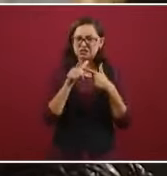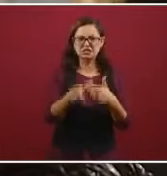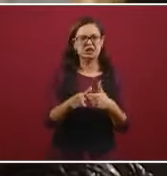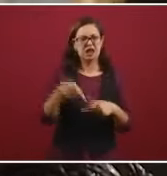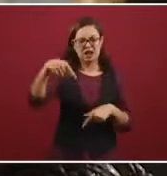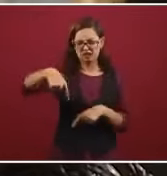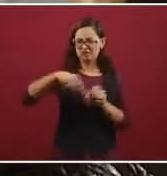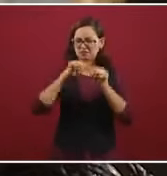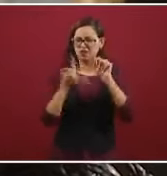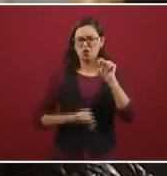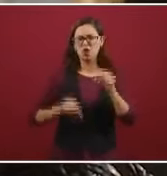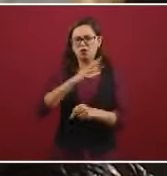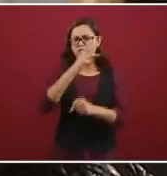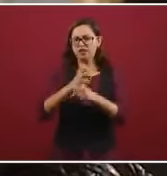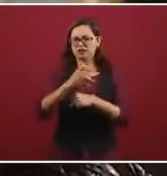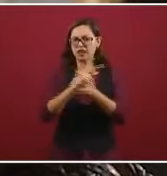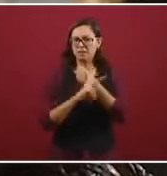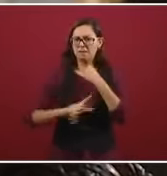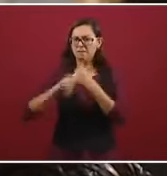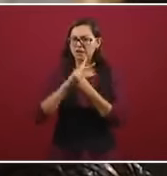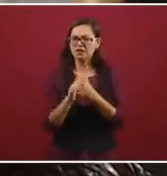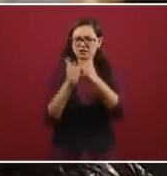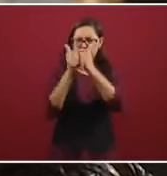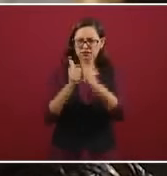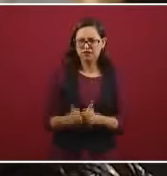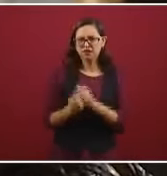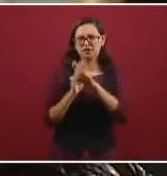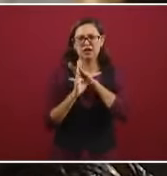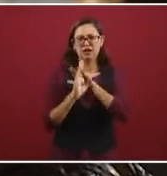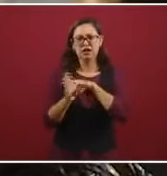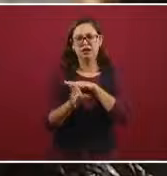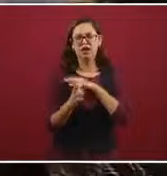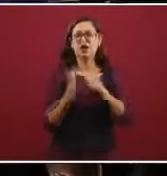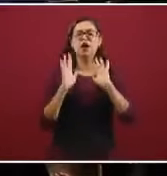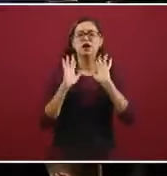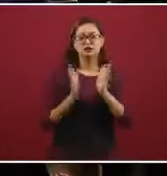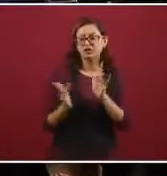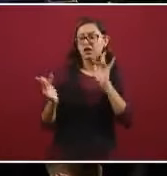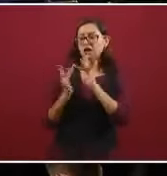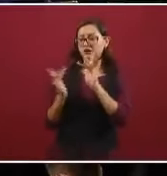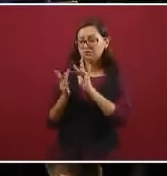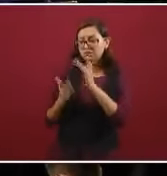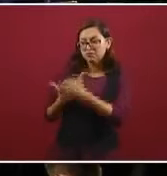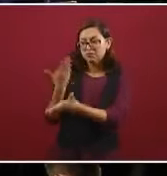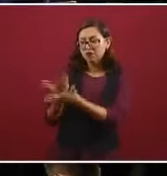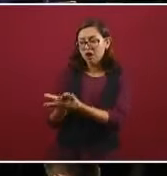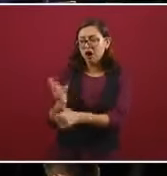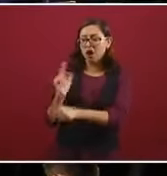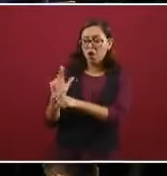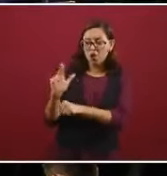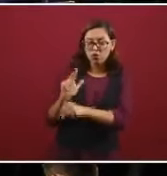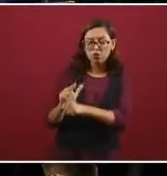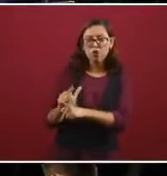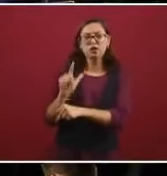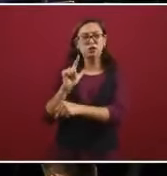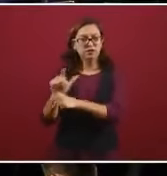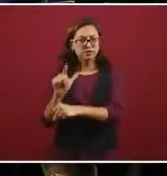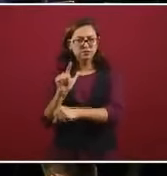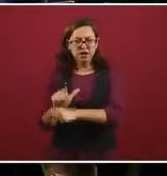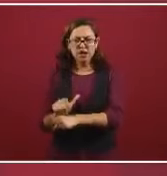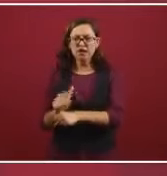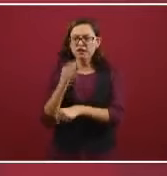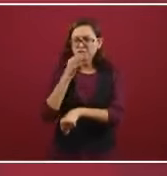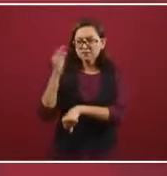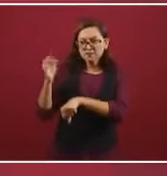platicado esta estrategia, por ejemplo, con Honduras, han planteado con Honduras que quieren con ellos, ya tienen con Guatemala de